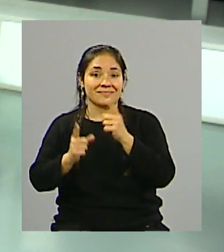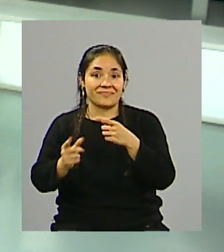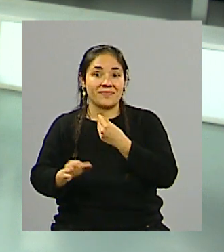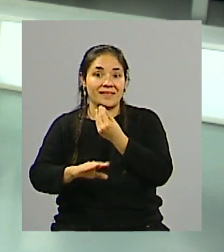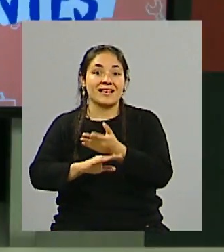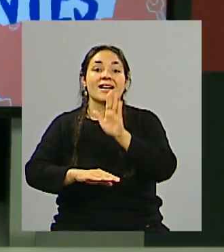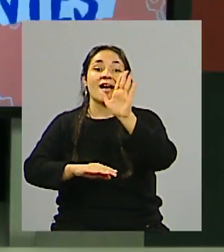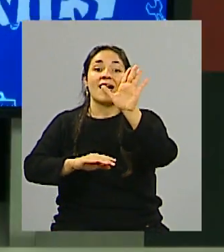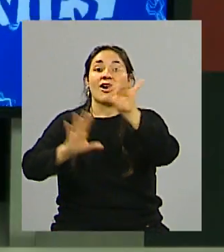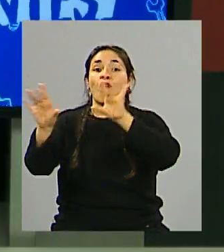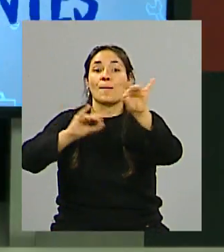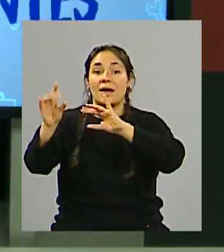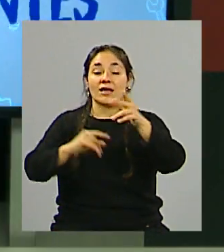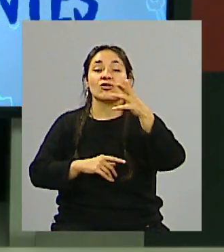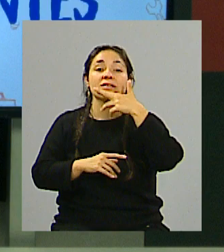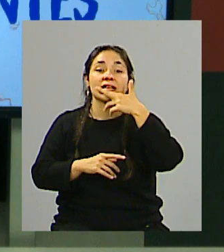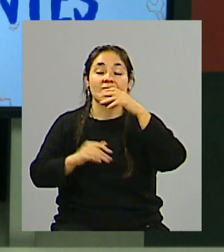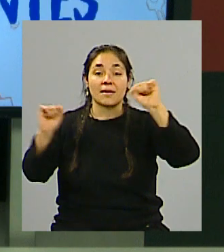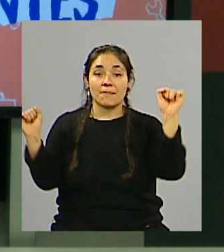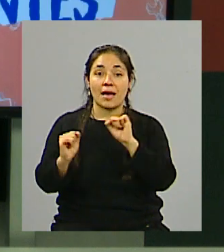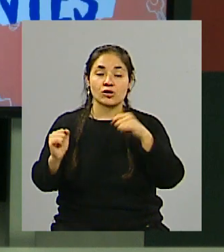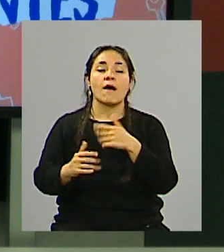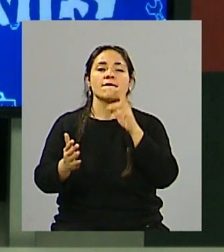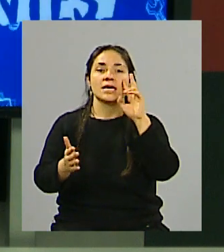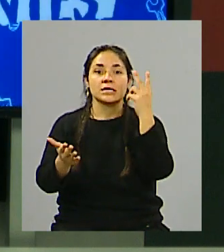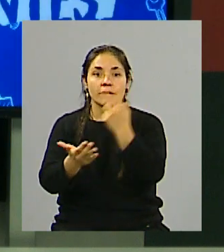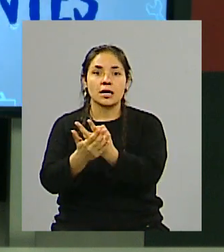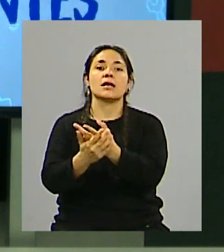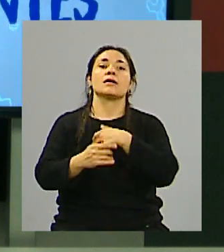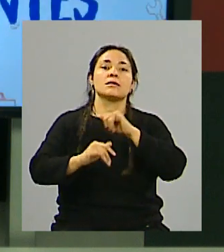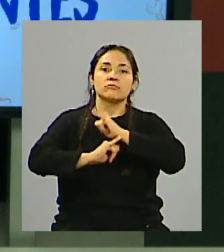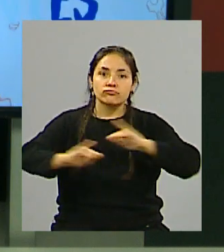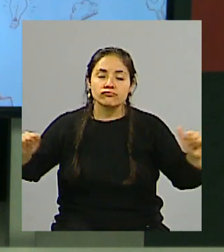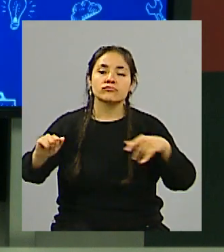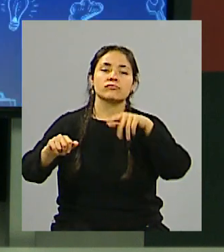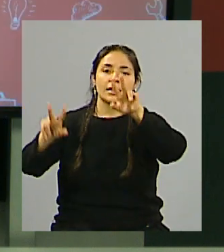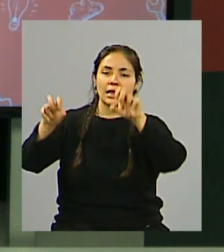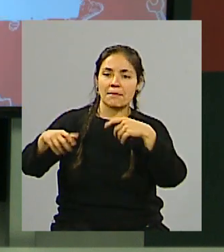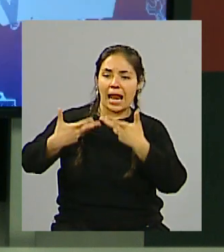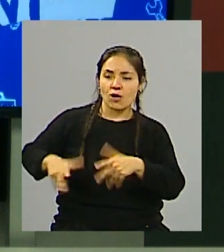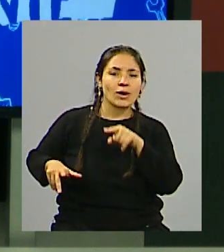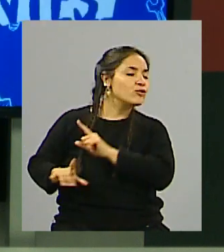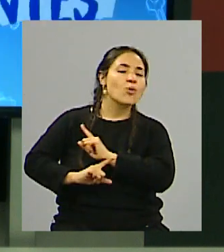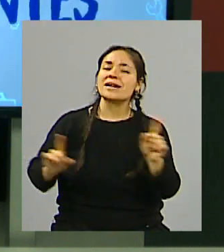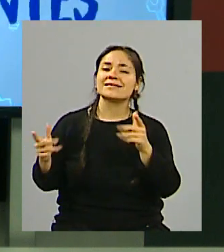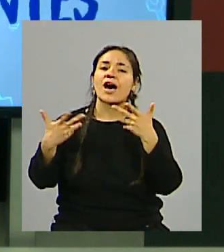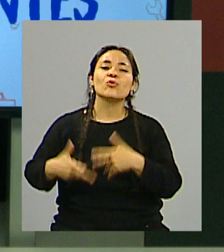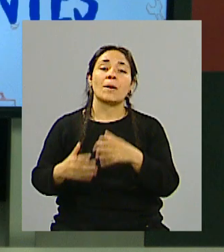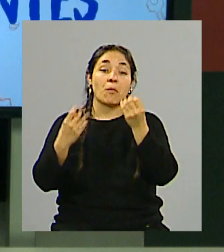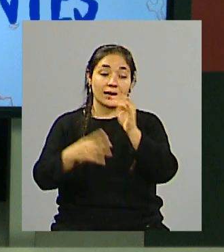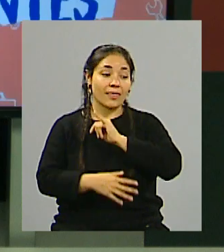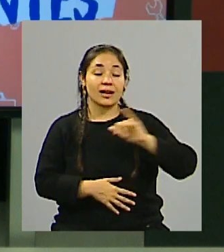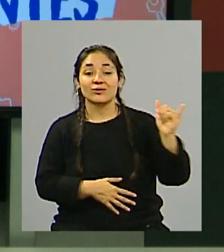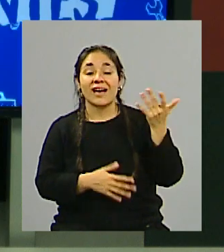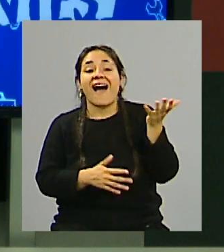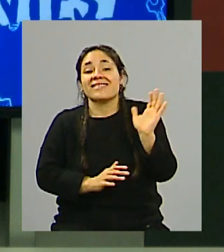convocando el 17 de mayo, es visibilizar, llamar a desnaturalizar, porque las denuncias son pocas por esto mismo,